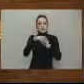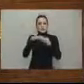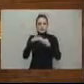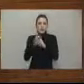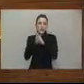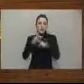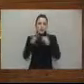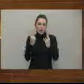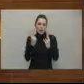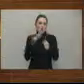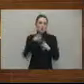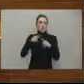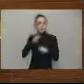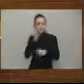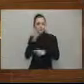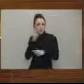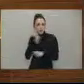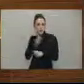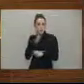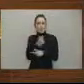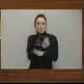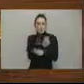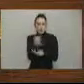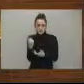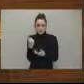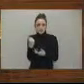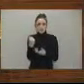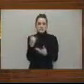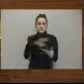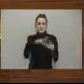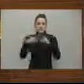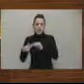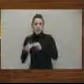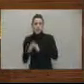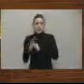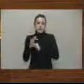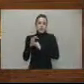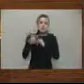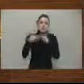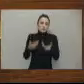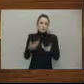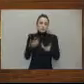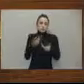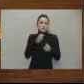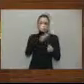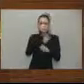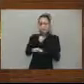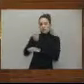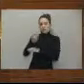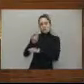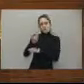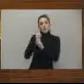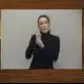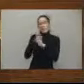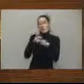ser utilizado en función de las necesidades directamente y que, por lo tanto, no renuncien a adquirirlo y a utilizar el